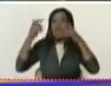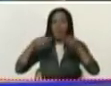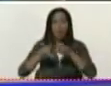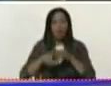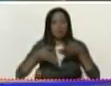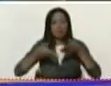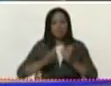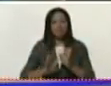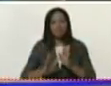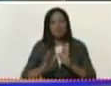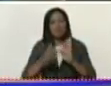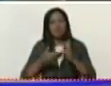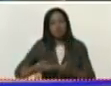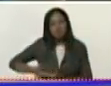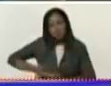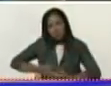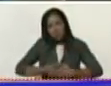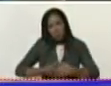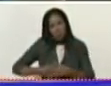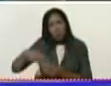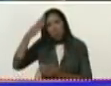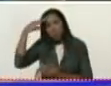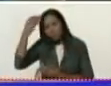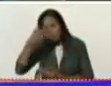Dios, del Niño Jesús.